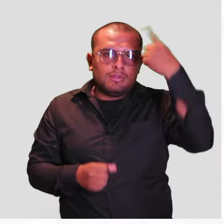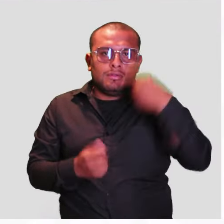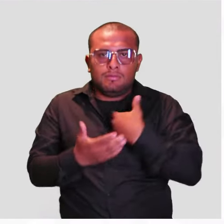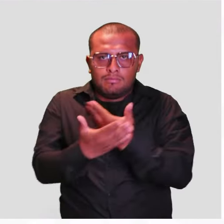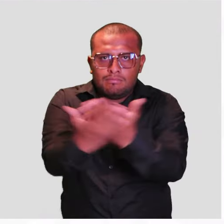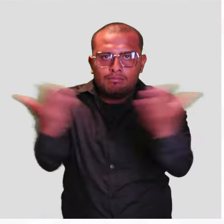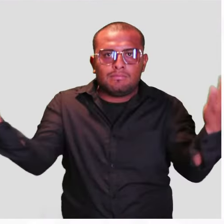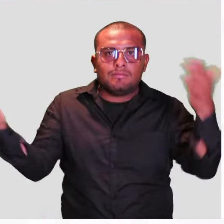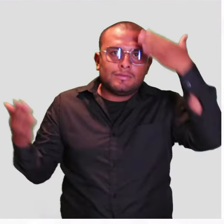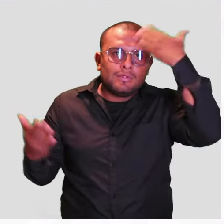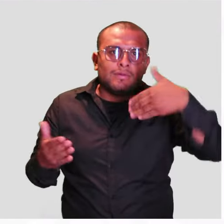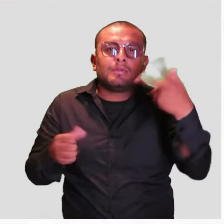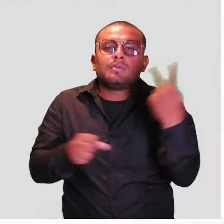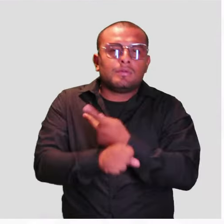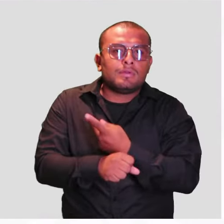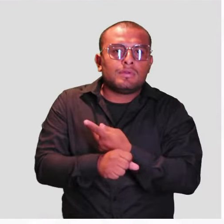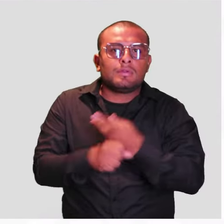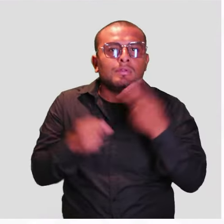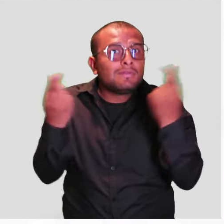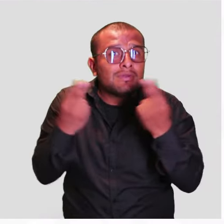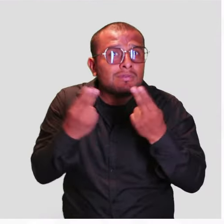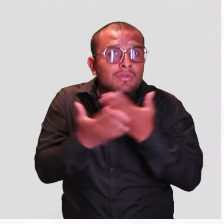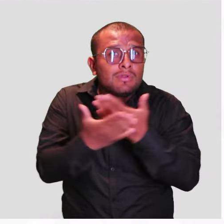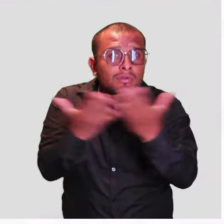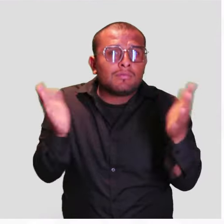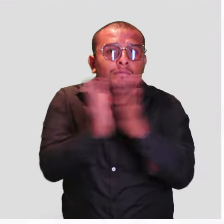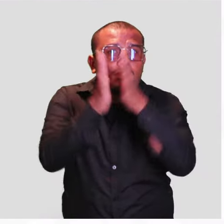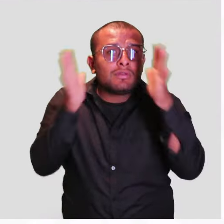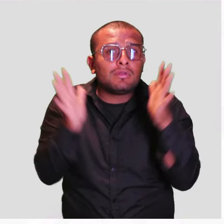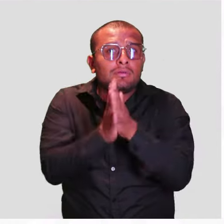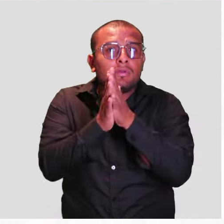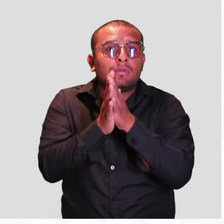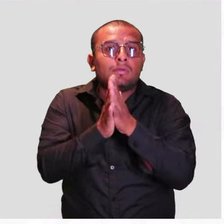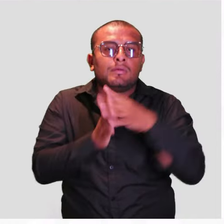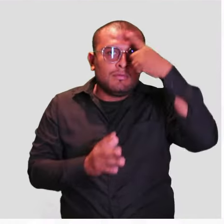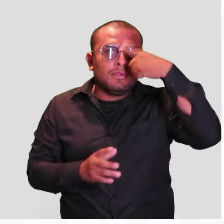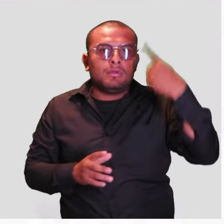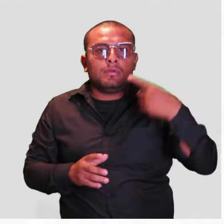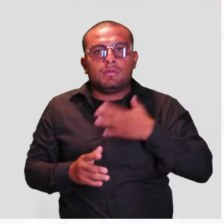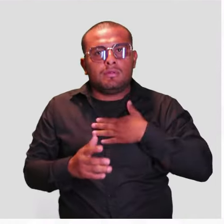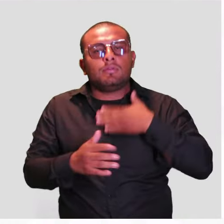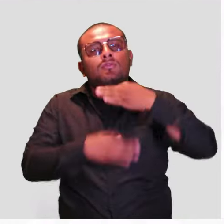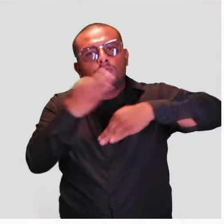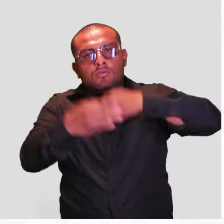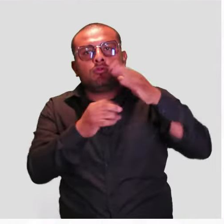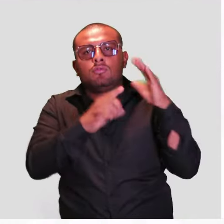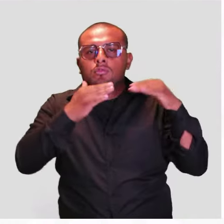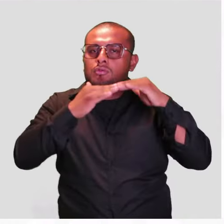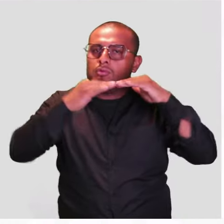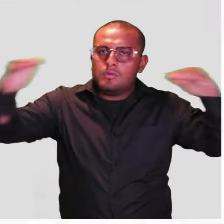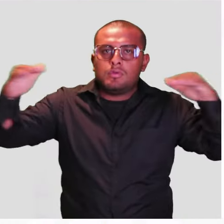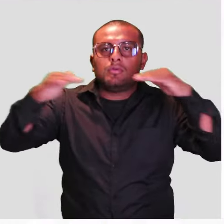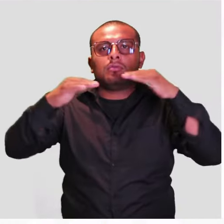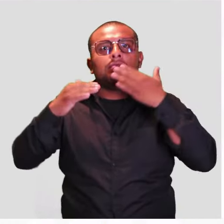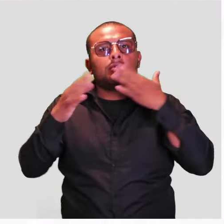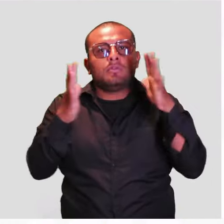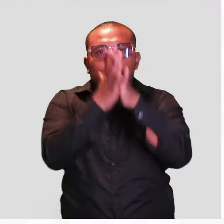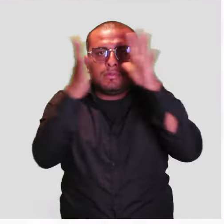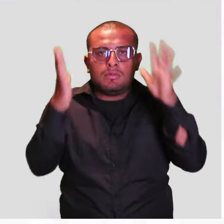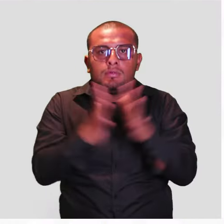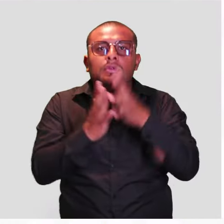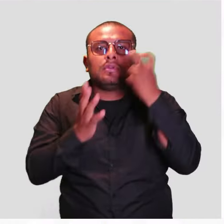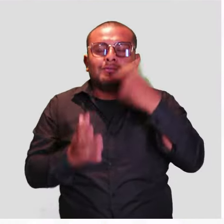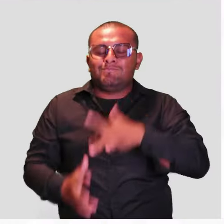la participación ciudadana le proporciona legitimidad a la democracia y hace que la democracia tenga sentido.